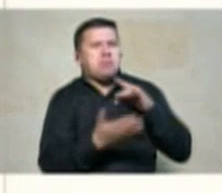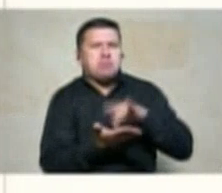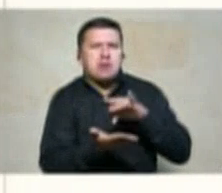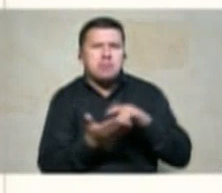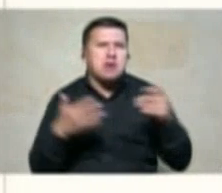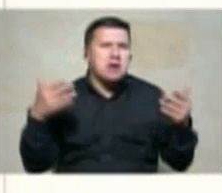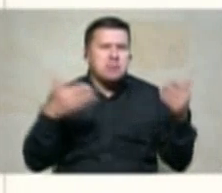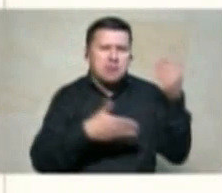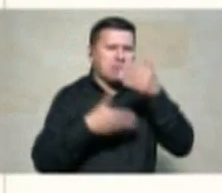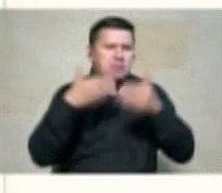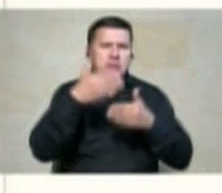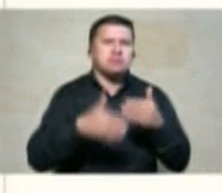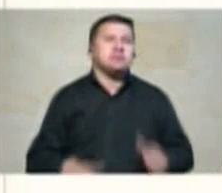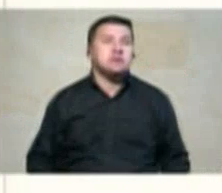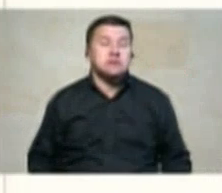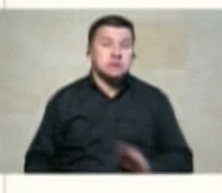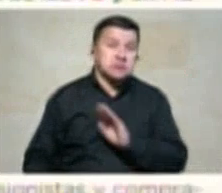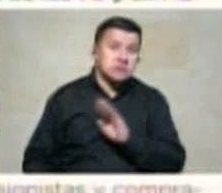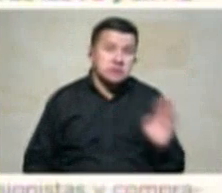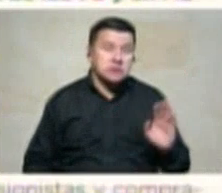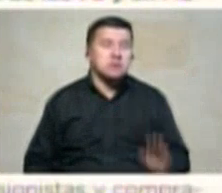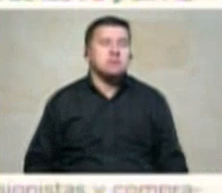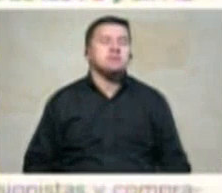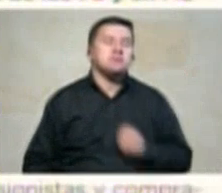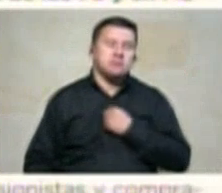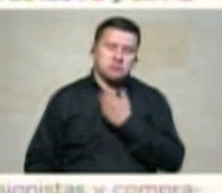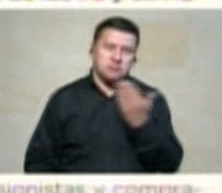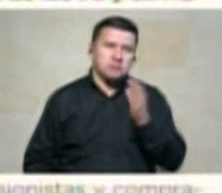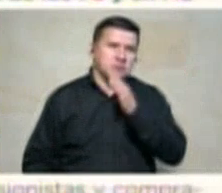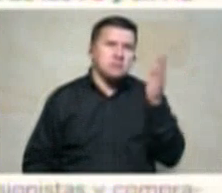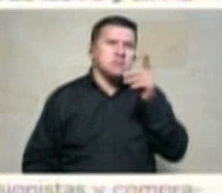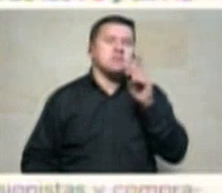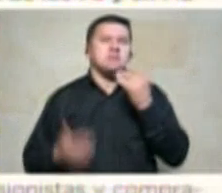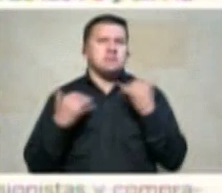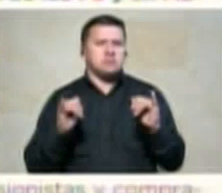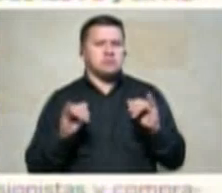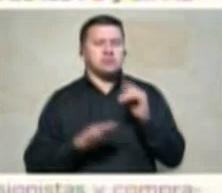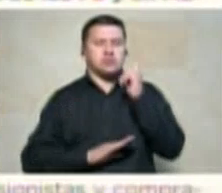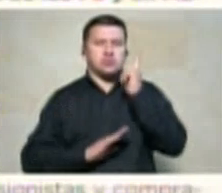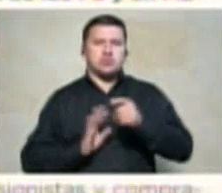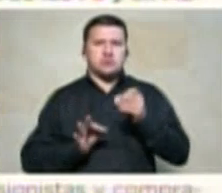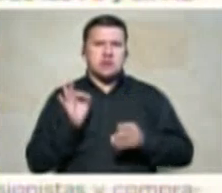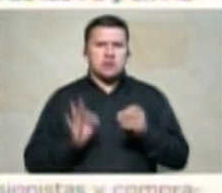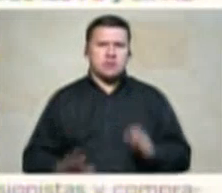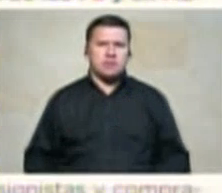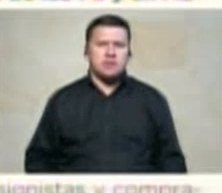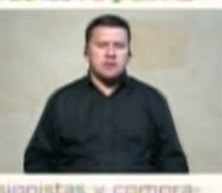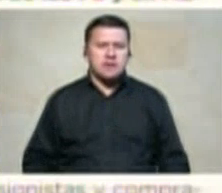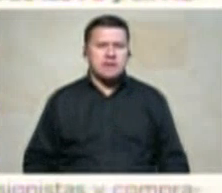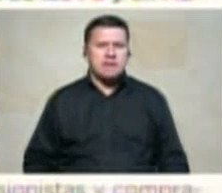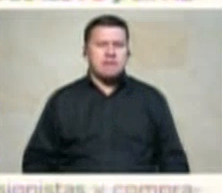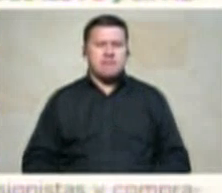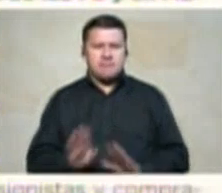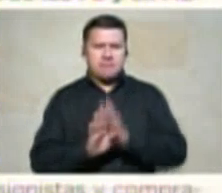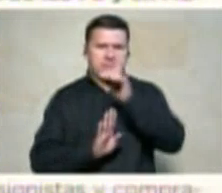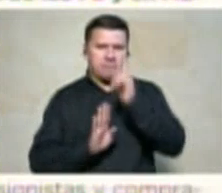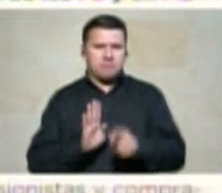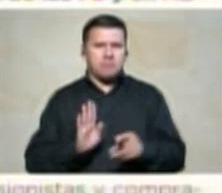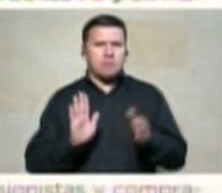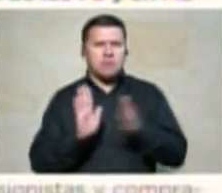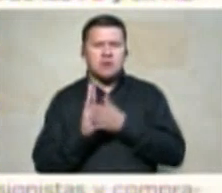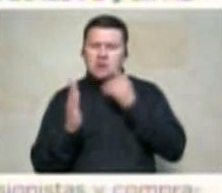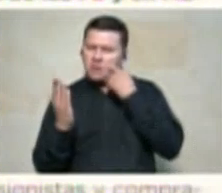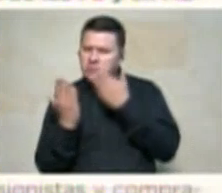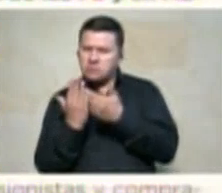también se coloca. Y luego, sigamos, por favor, eso termina en una sentencia. Una sentencia que da